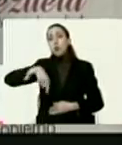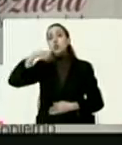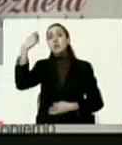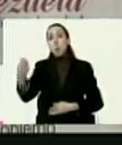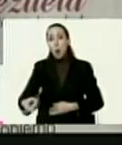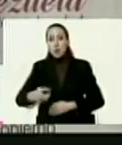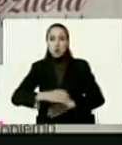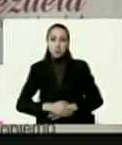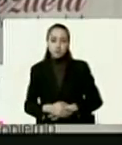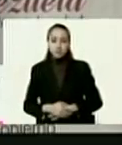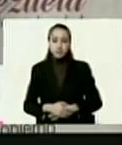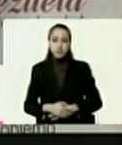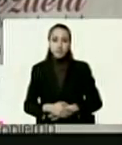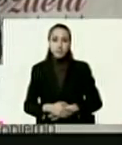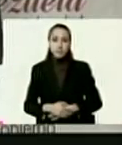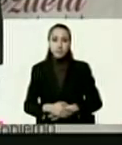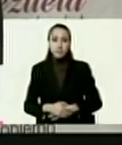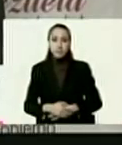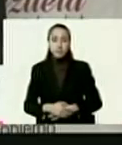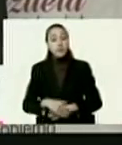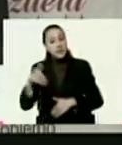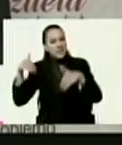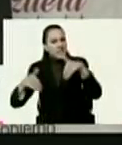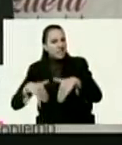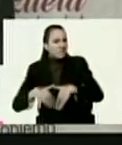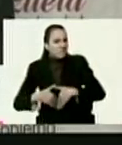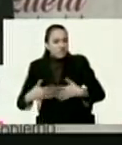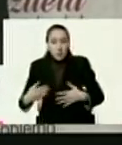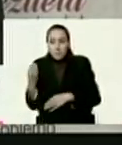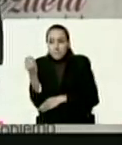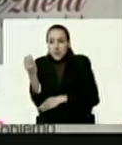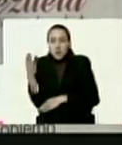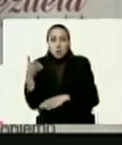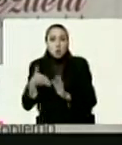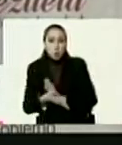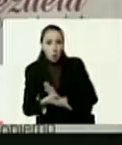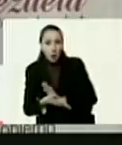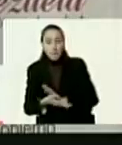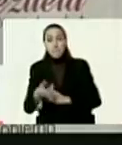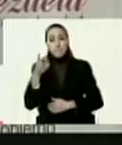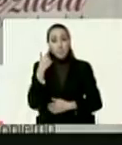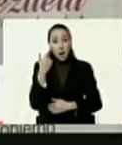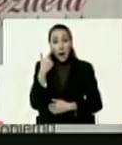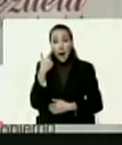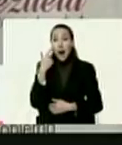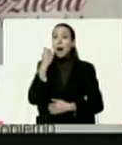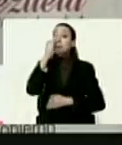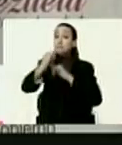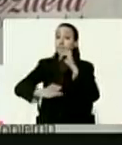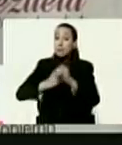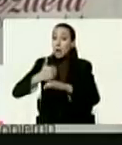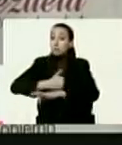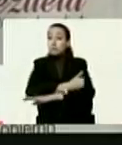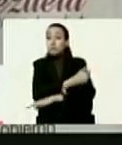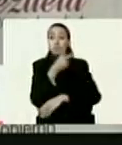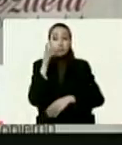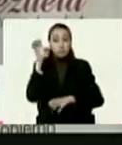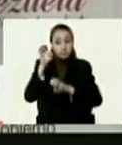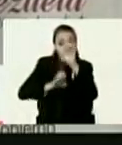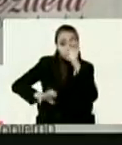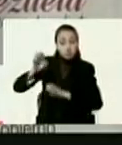2020 y que esas elecciones parlamentarias puedan ser observadas por la comunidad internacional, puedan